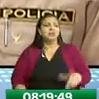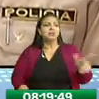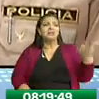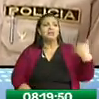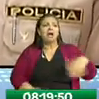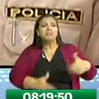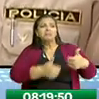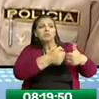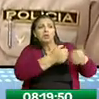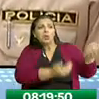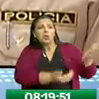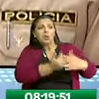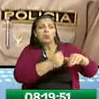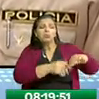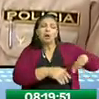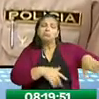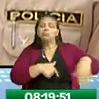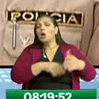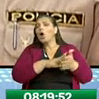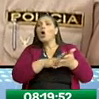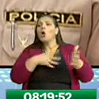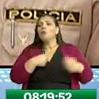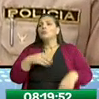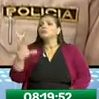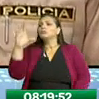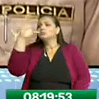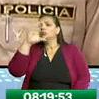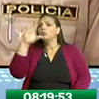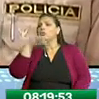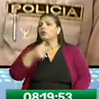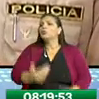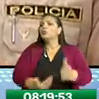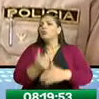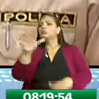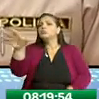suya. Y se acabó. Y se evita. A ver, y de ahí,